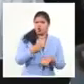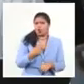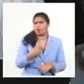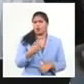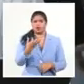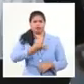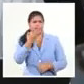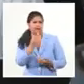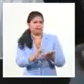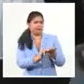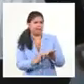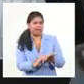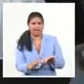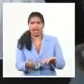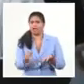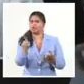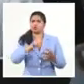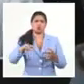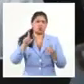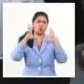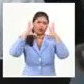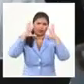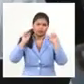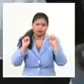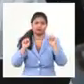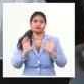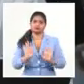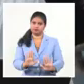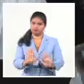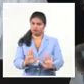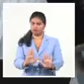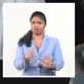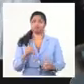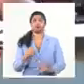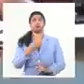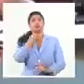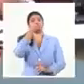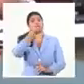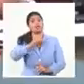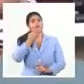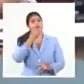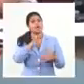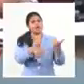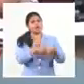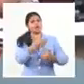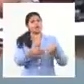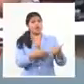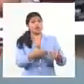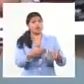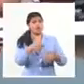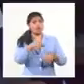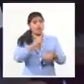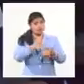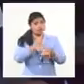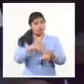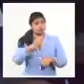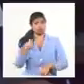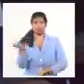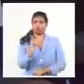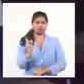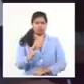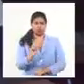personas también planteando que esto tiene que ver con los problemas de los trabajadores del sistema electroenergético nacional, y yo quiero